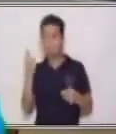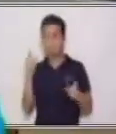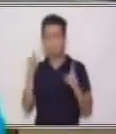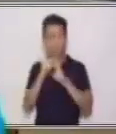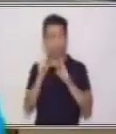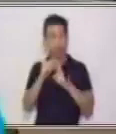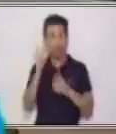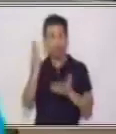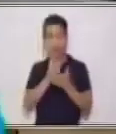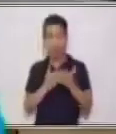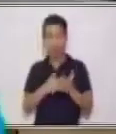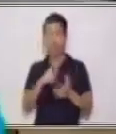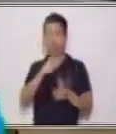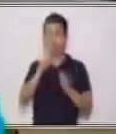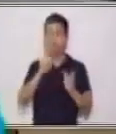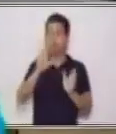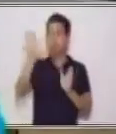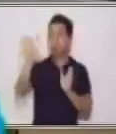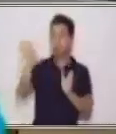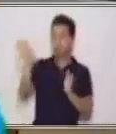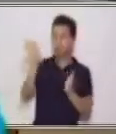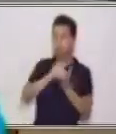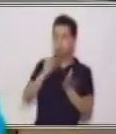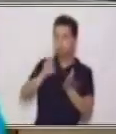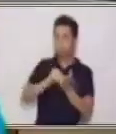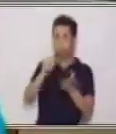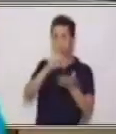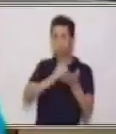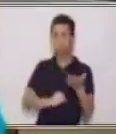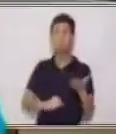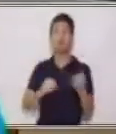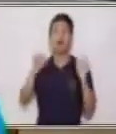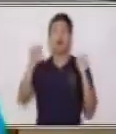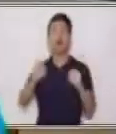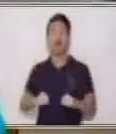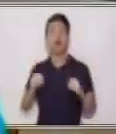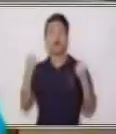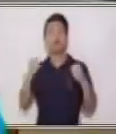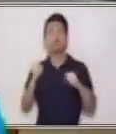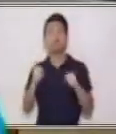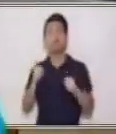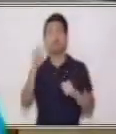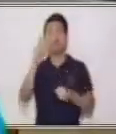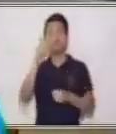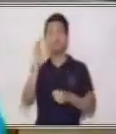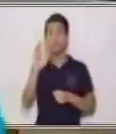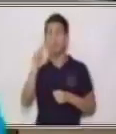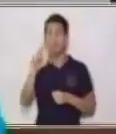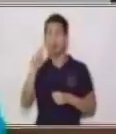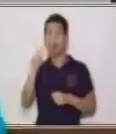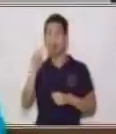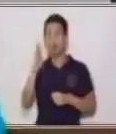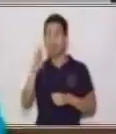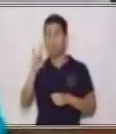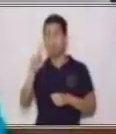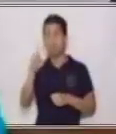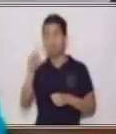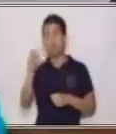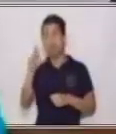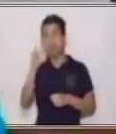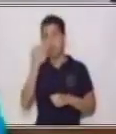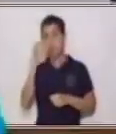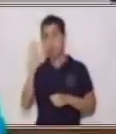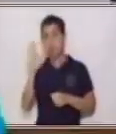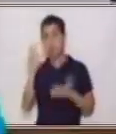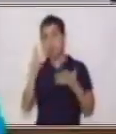ser parte de tu vocabulario de ahora en adelante y que en algún momento lo hemos estado trabajando también, entonces para que lo puedas ver. Al